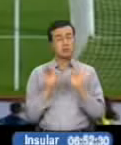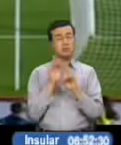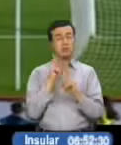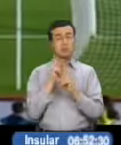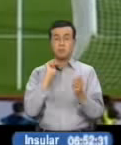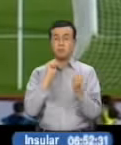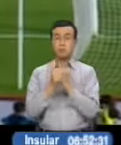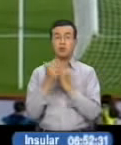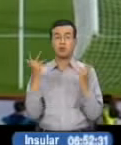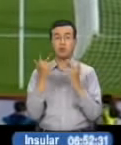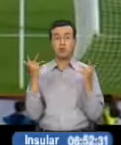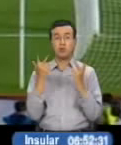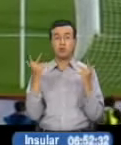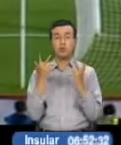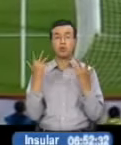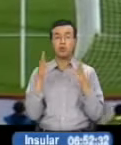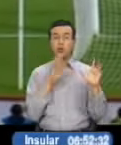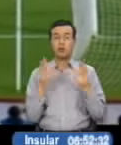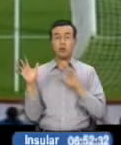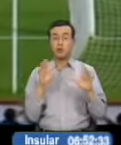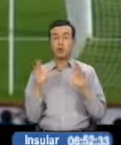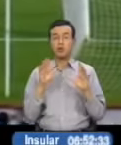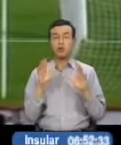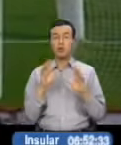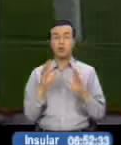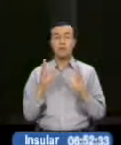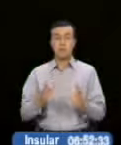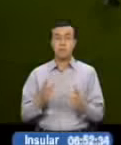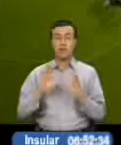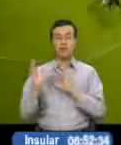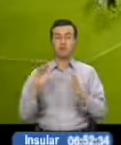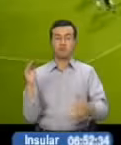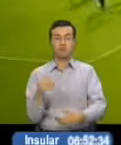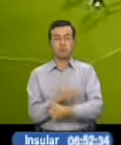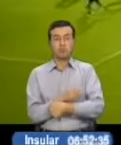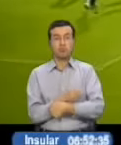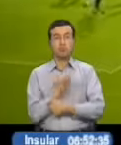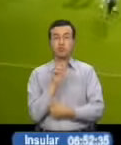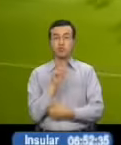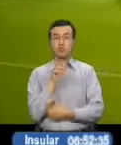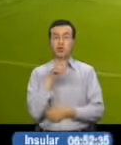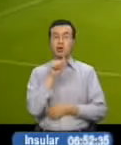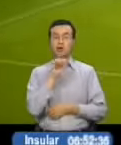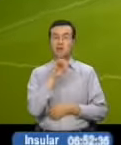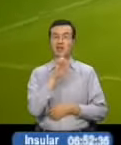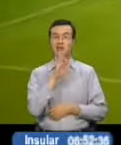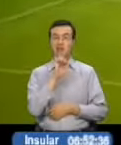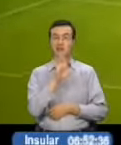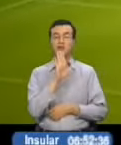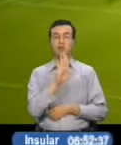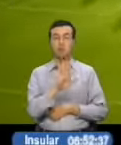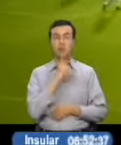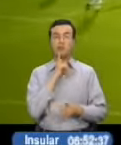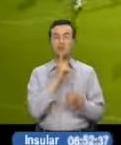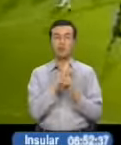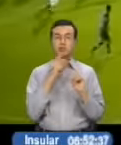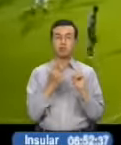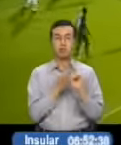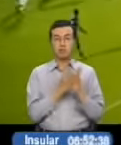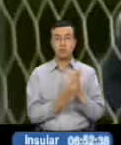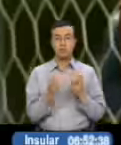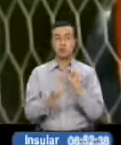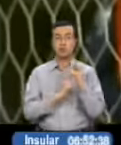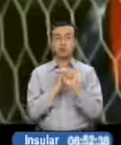de la clasificación en Monterrey tras atajar en la ronda de penales. Por su parte, el del Atlético Nacional, incorporado para la segunda mitad